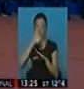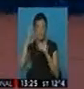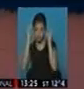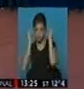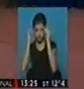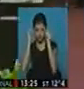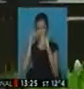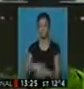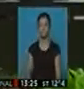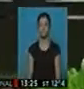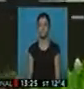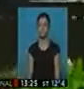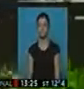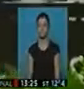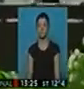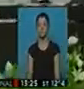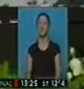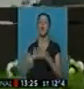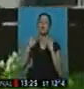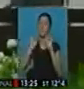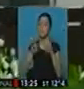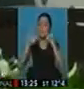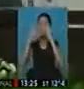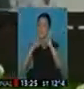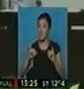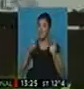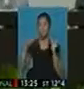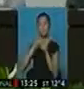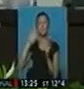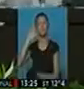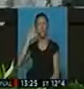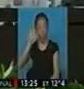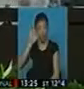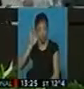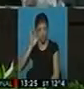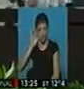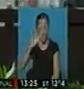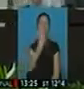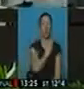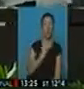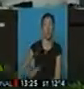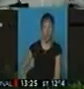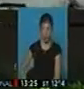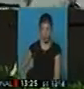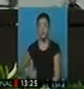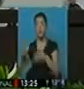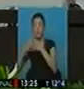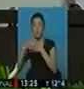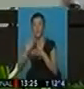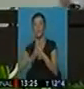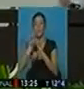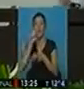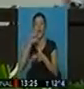también, la paz en Colombia. La firma del acuerdo entre el gobierno de Juan Manuel Santos y las FARC